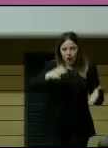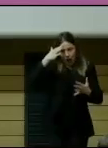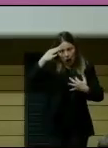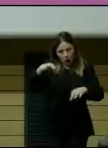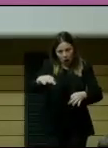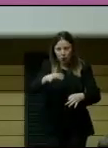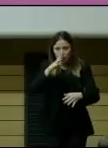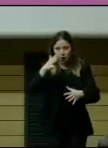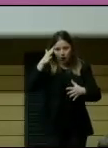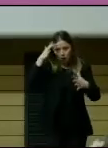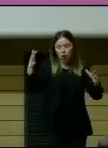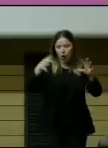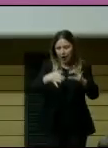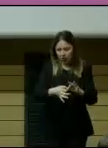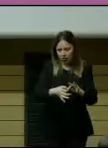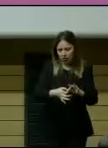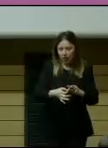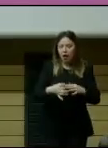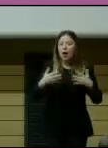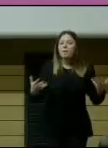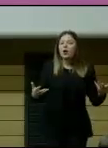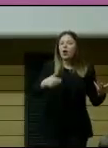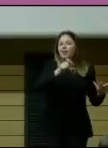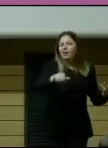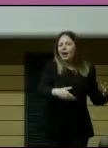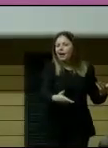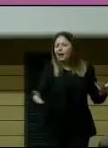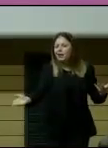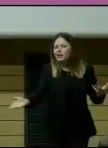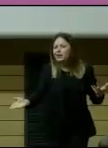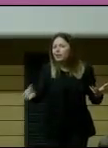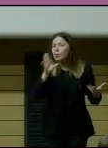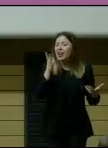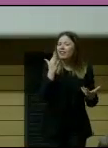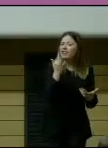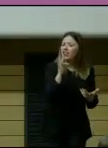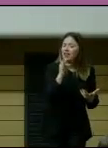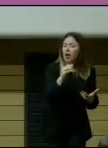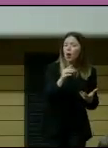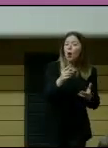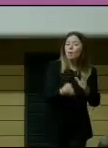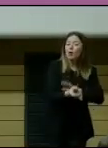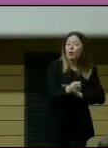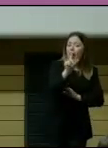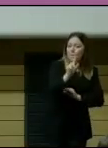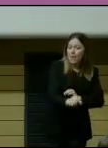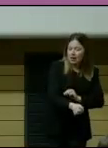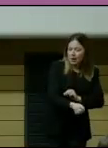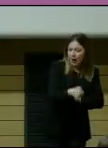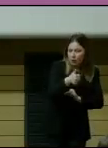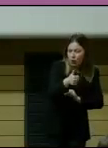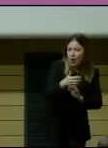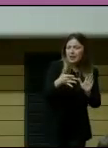porque era coherente con la historia de las drogas. Claro, el argumento que decía la gente es porque el fentanilo es mucho más barato de producir y